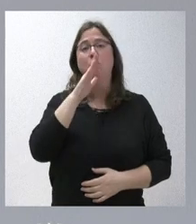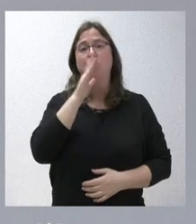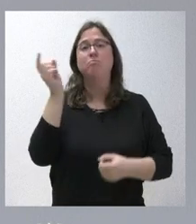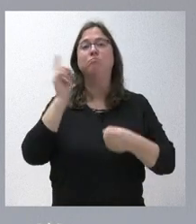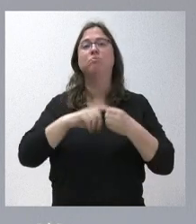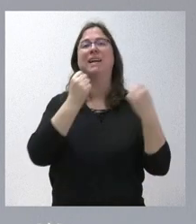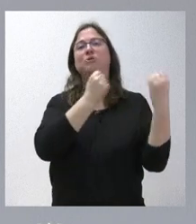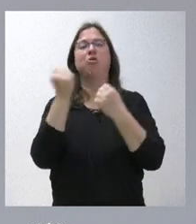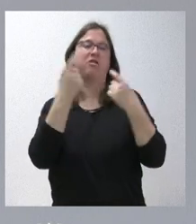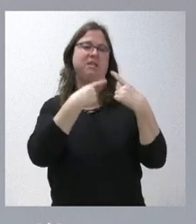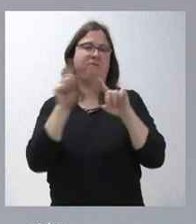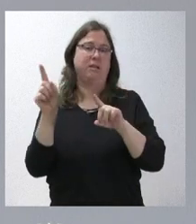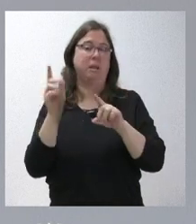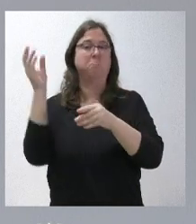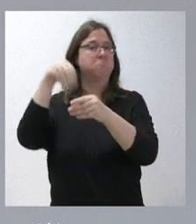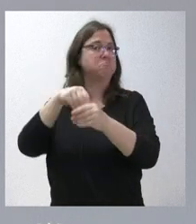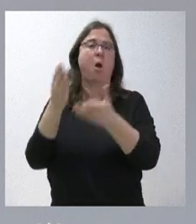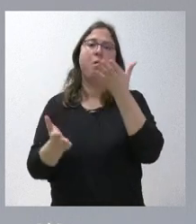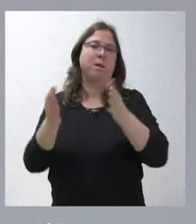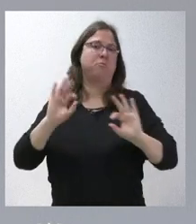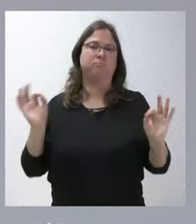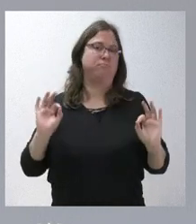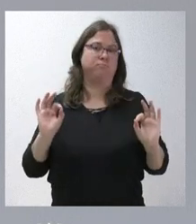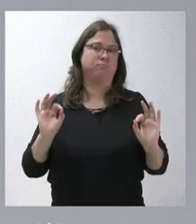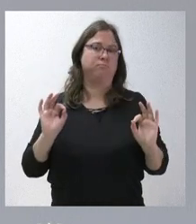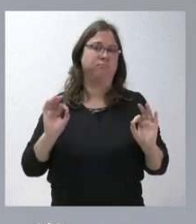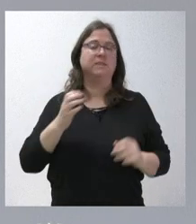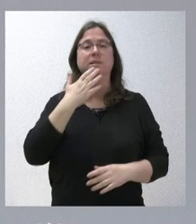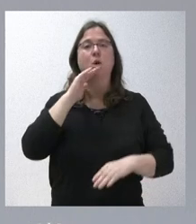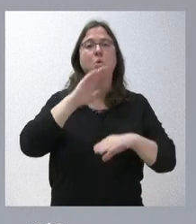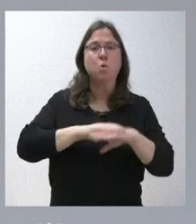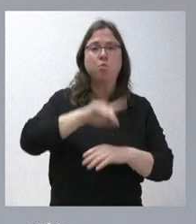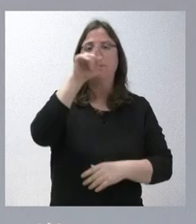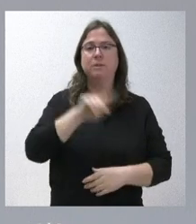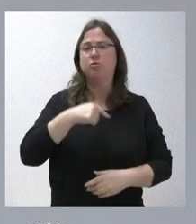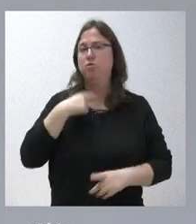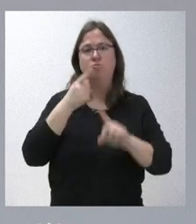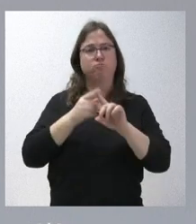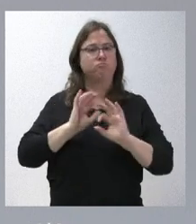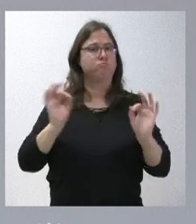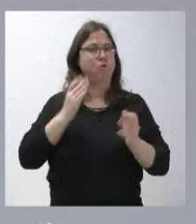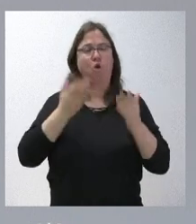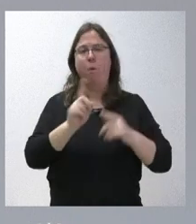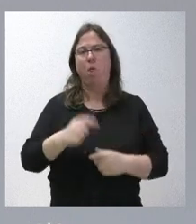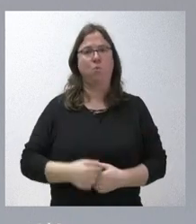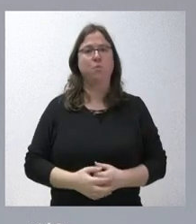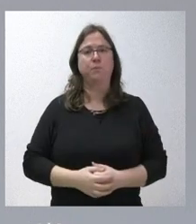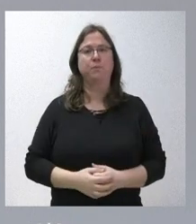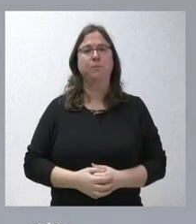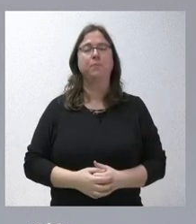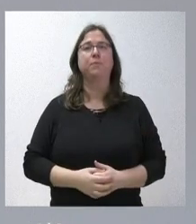institución distinta y no entramos a valorar En qué medida pues está cumpliendo o no con los objetivos para los que fue